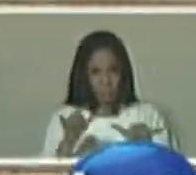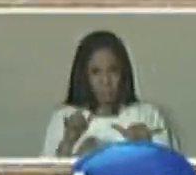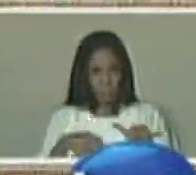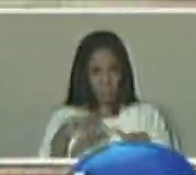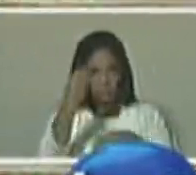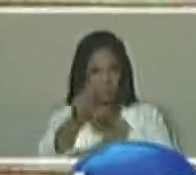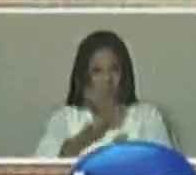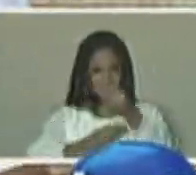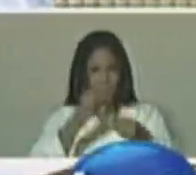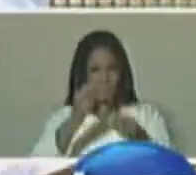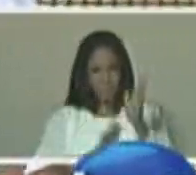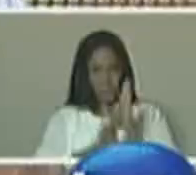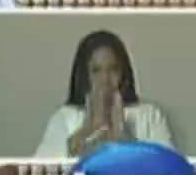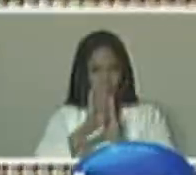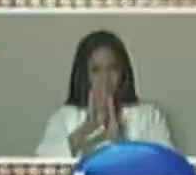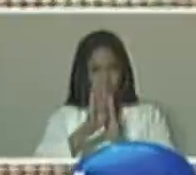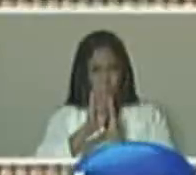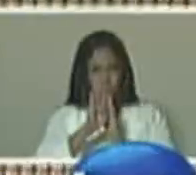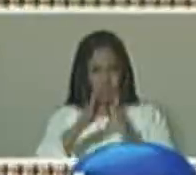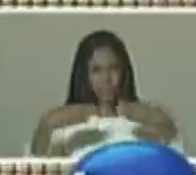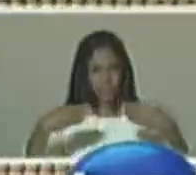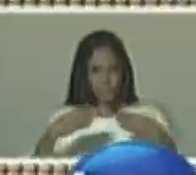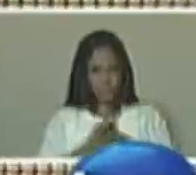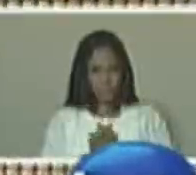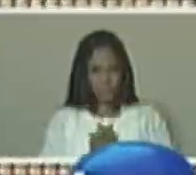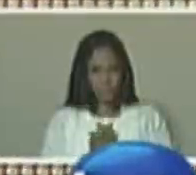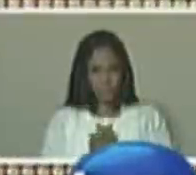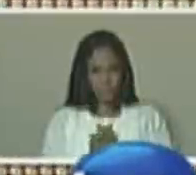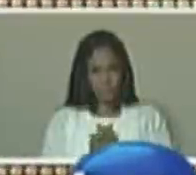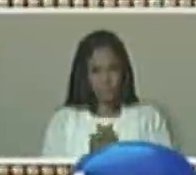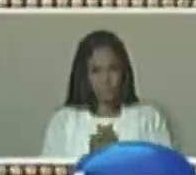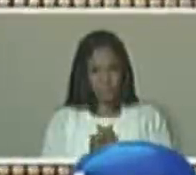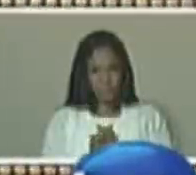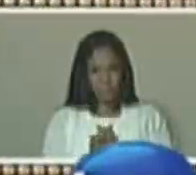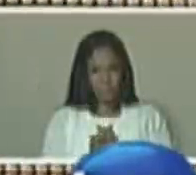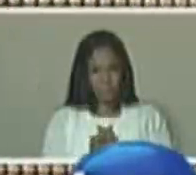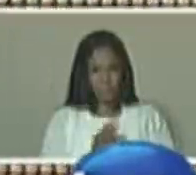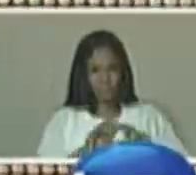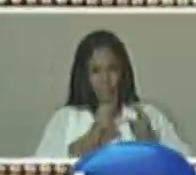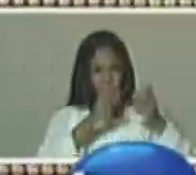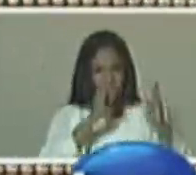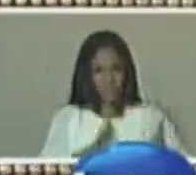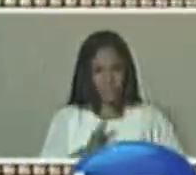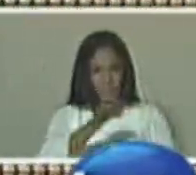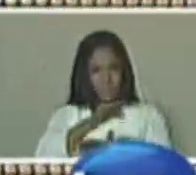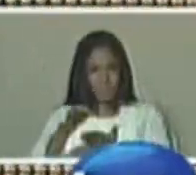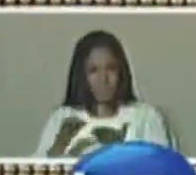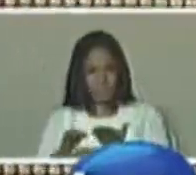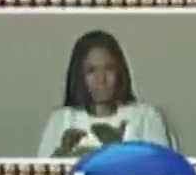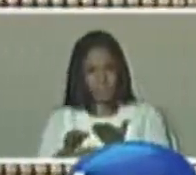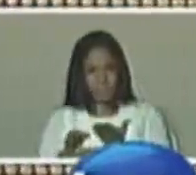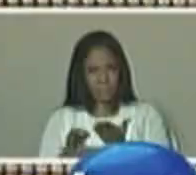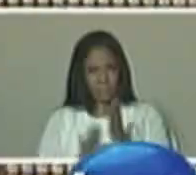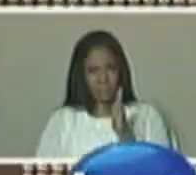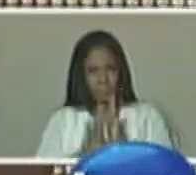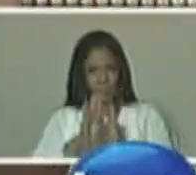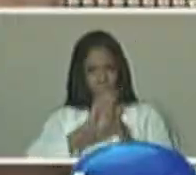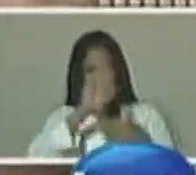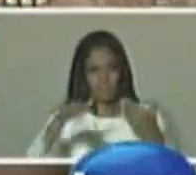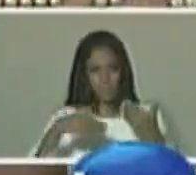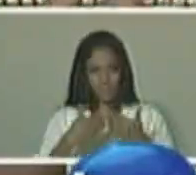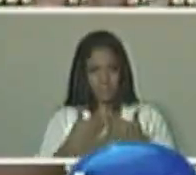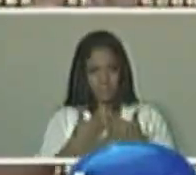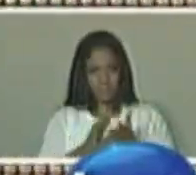contribuir al desarrollo integral de Panamá. Contribuir por medio del voluntariado en sus provincias, para el desarrollo de todas